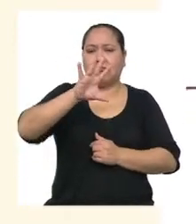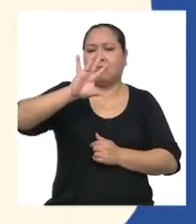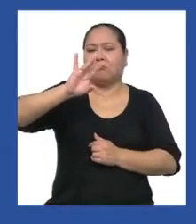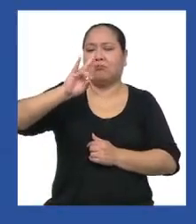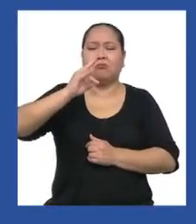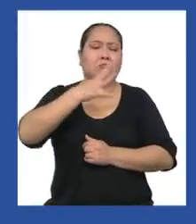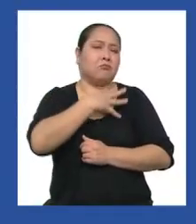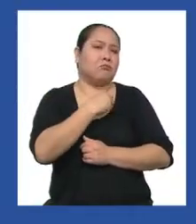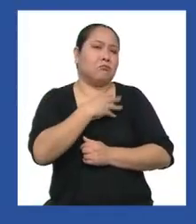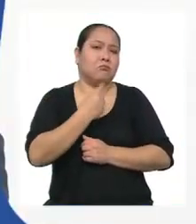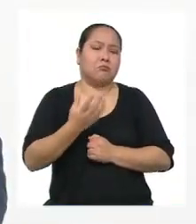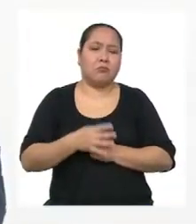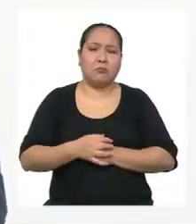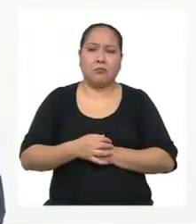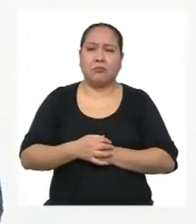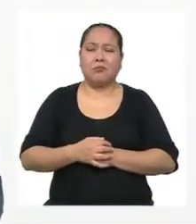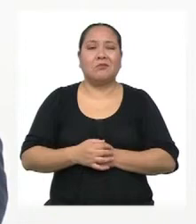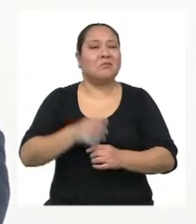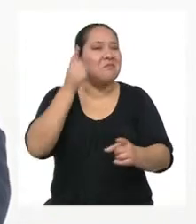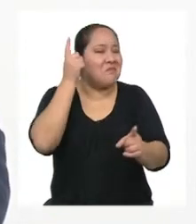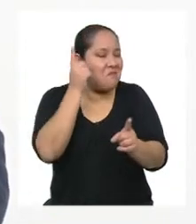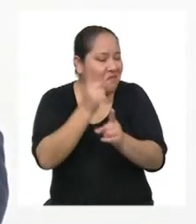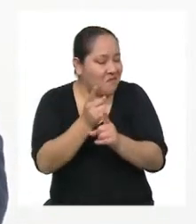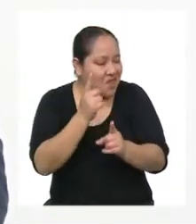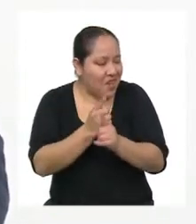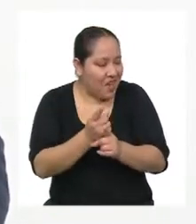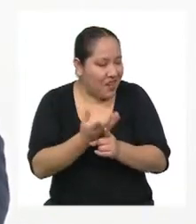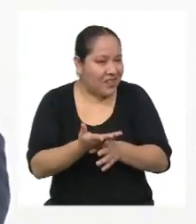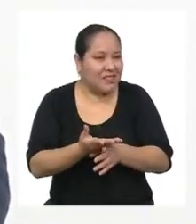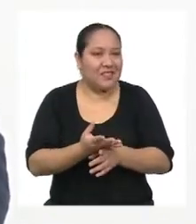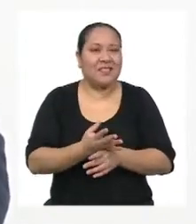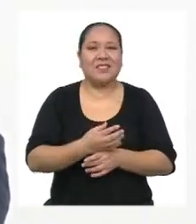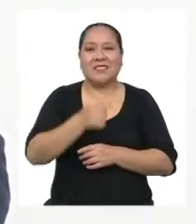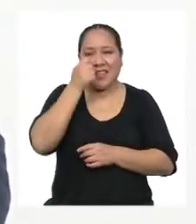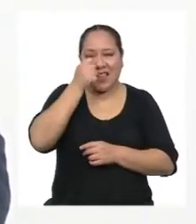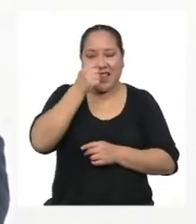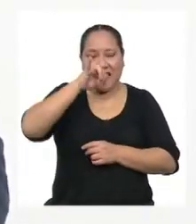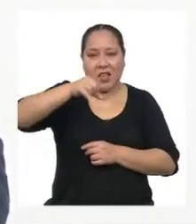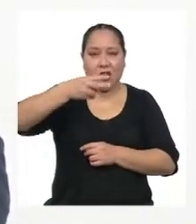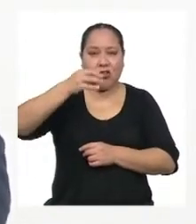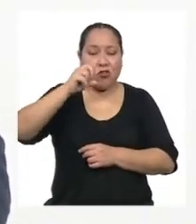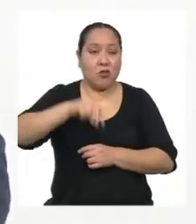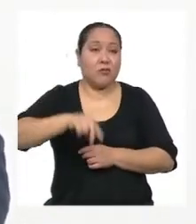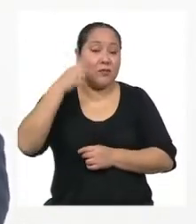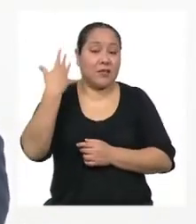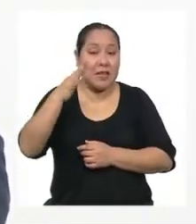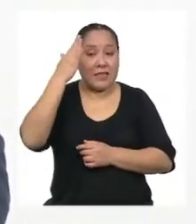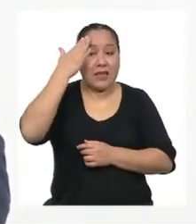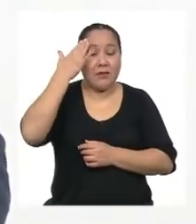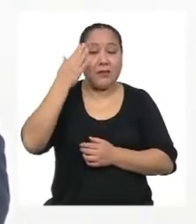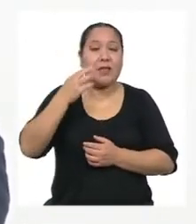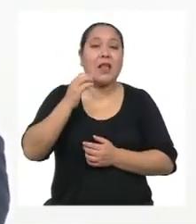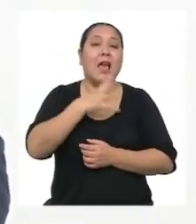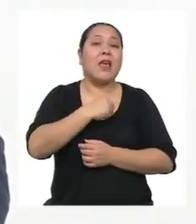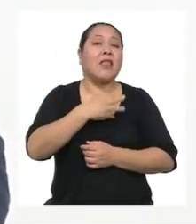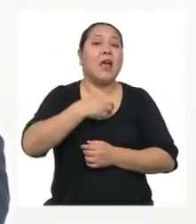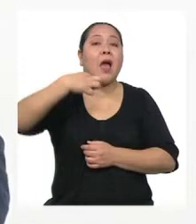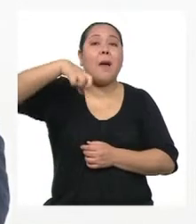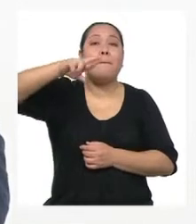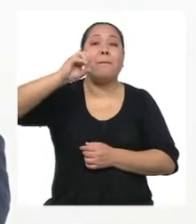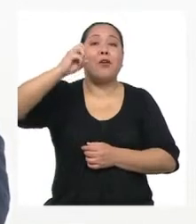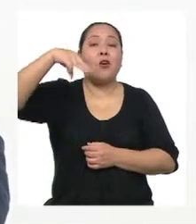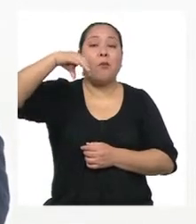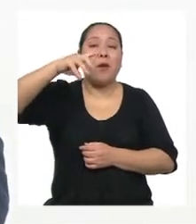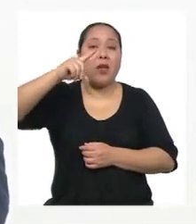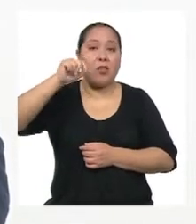años. Bien, Detective John, acabas de hallar la edad promedio de tu muestra. Ahora pasemos a la